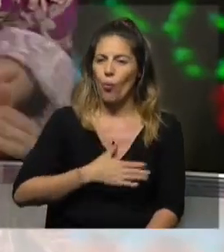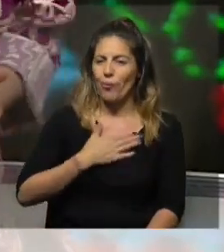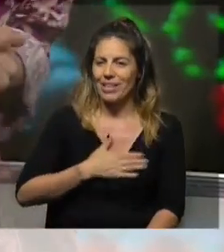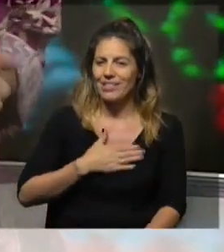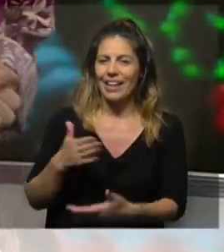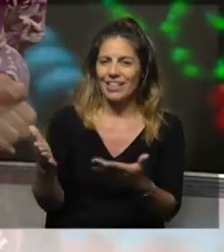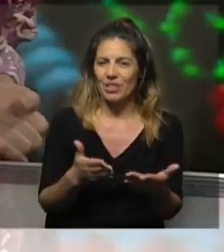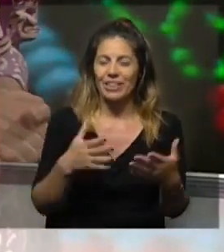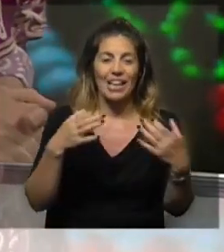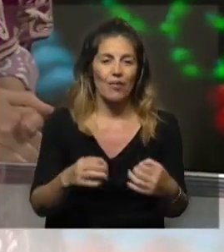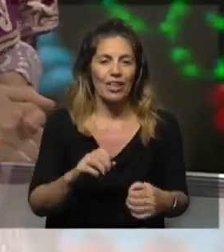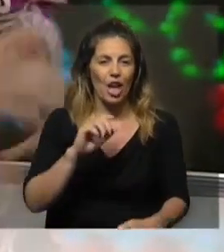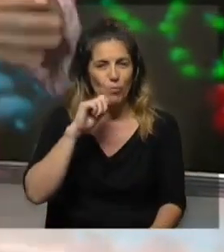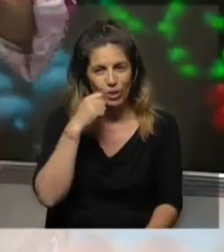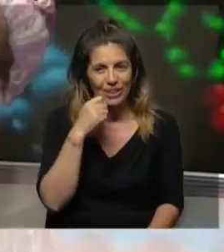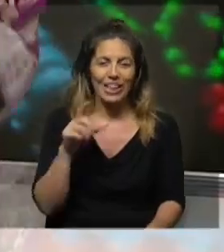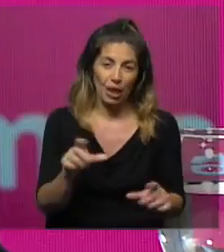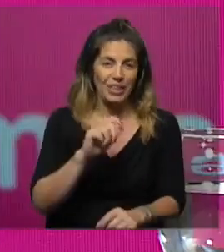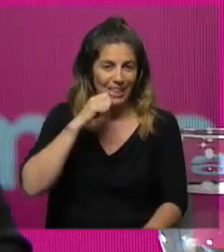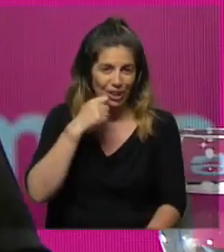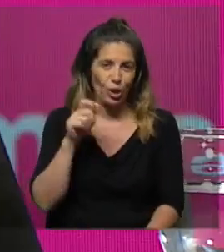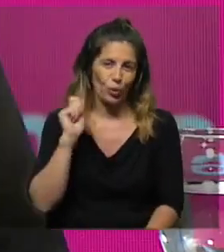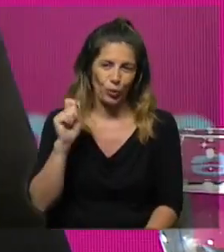muchas gracias muchas gracias